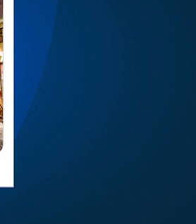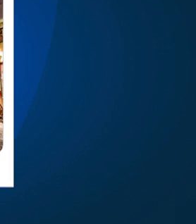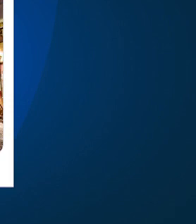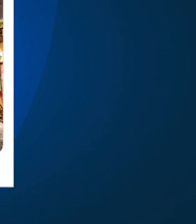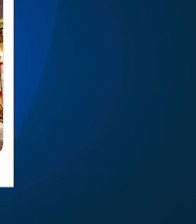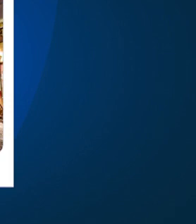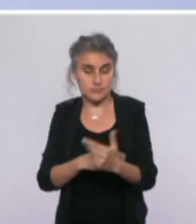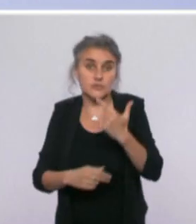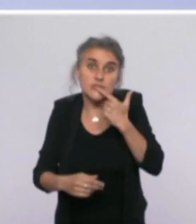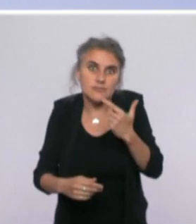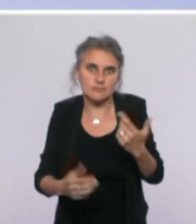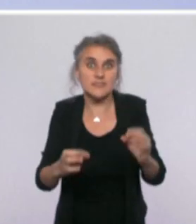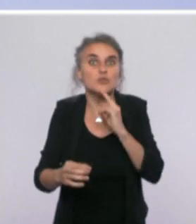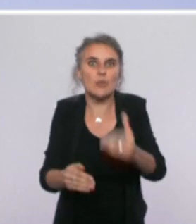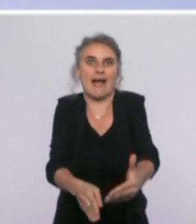junio.